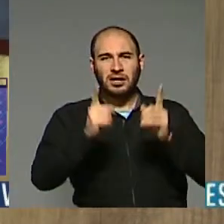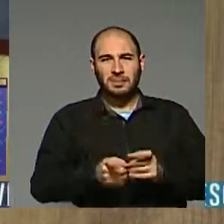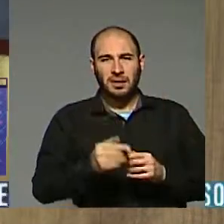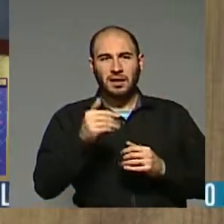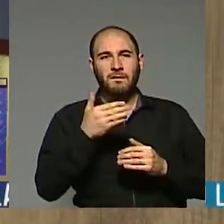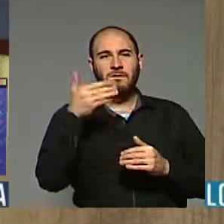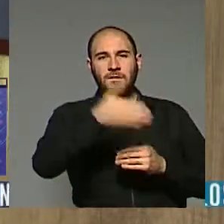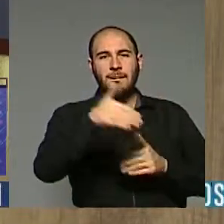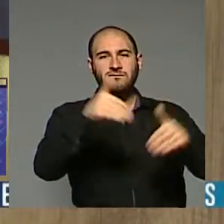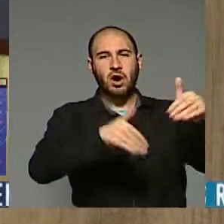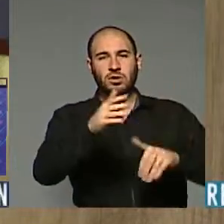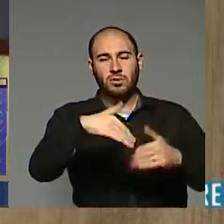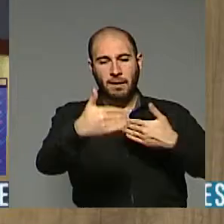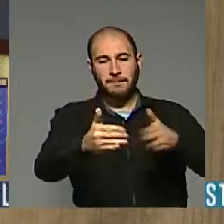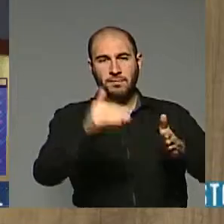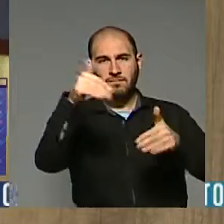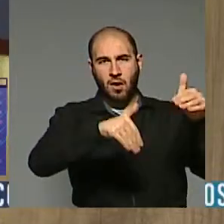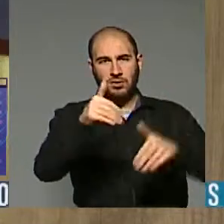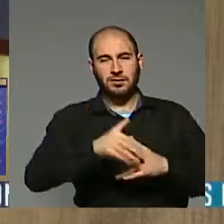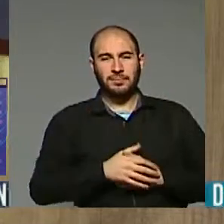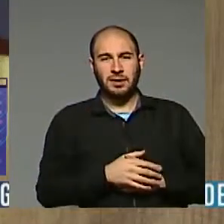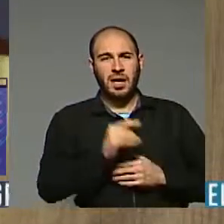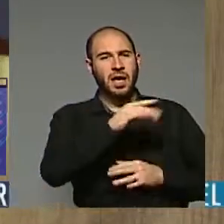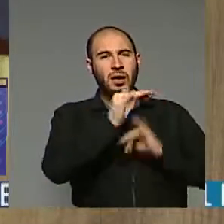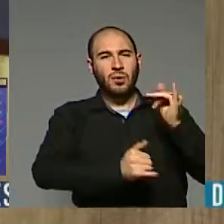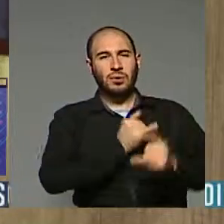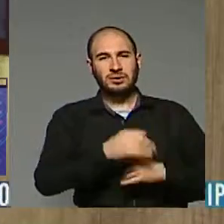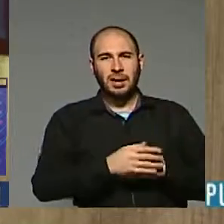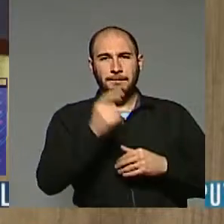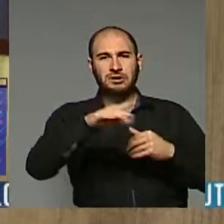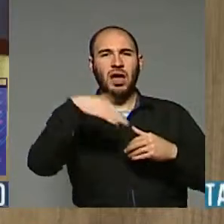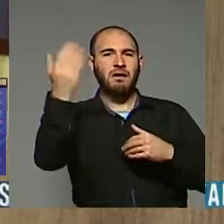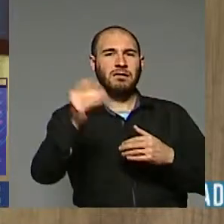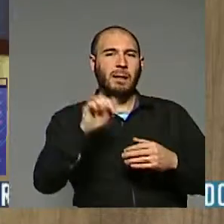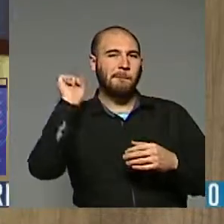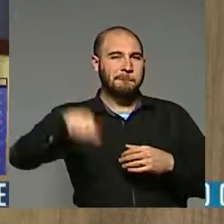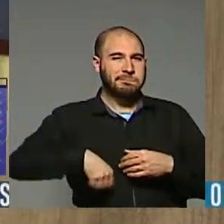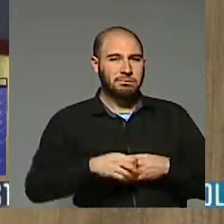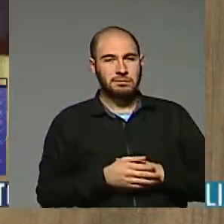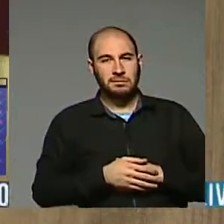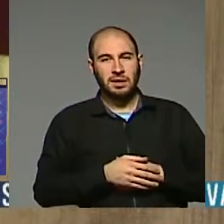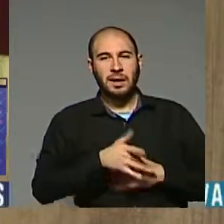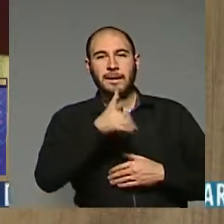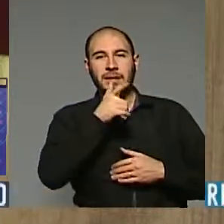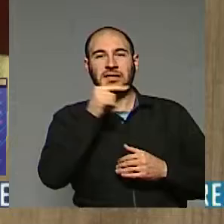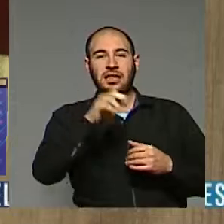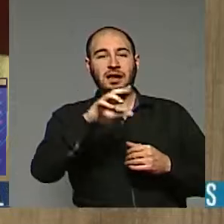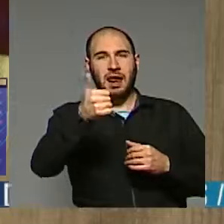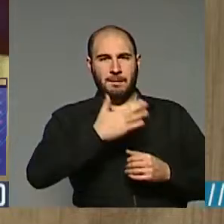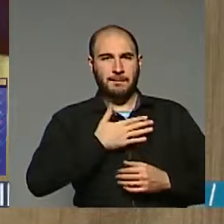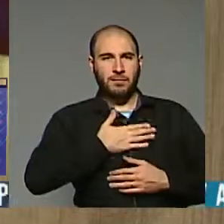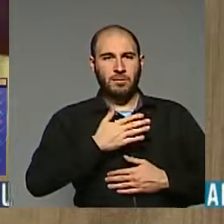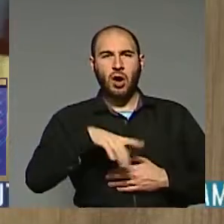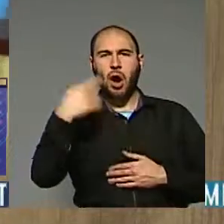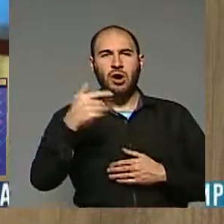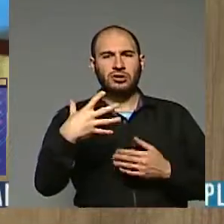fue a depositar su voto en la urna, ¿sí? Cuando dijo, los de afuera son de palo, ¿no? Como queriendo decir, este triunfo es mío, no